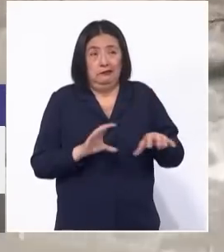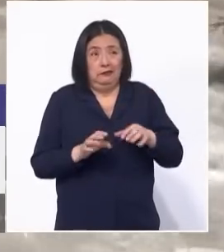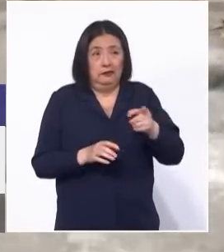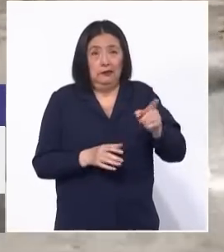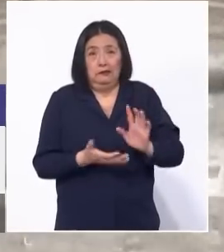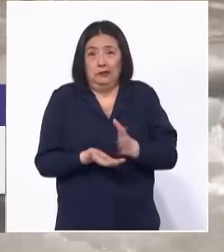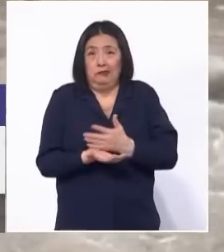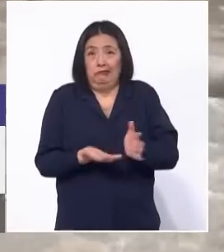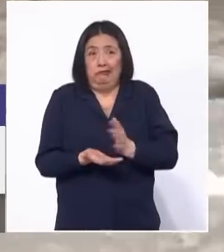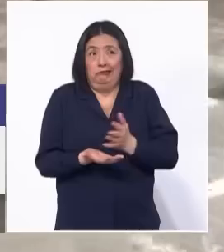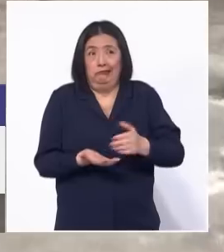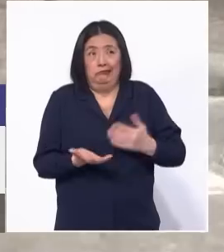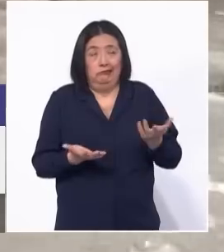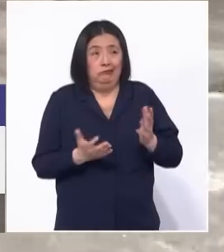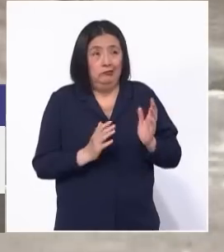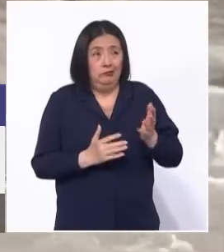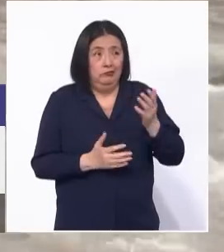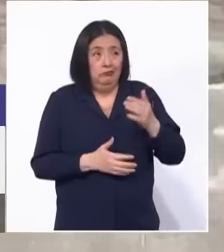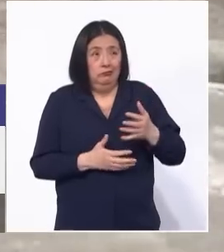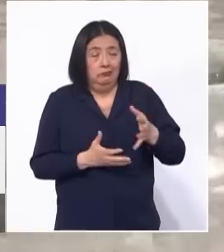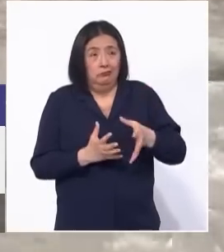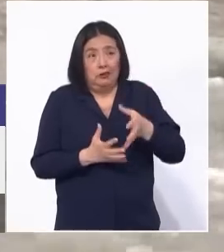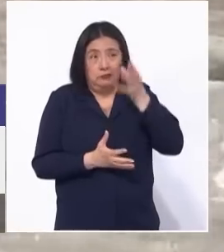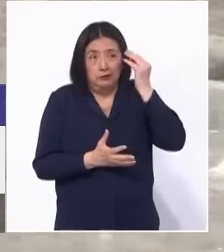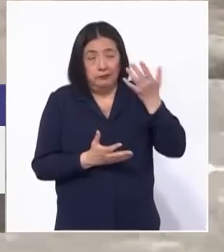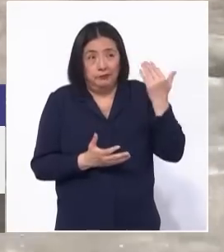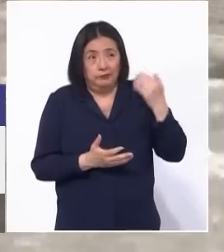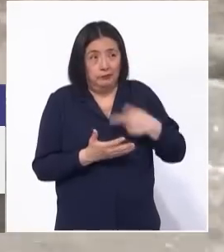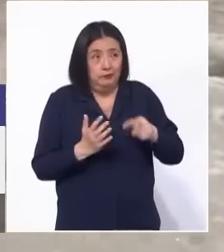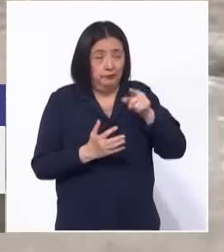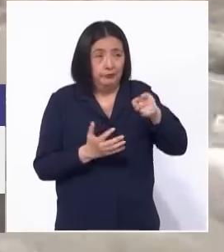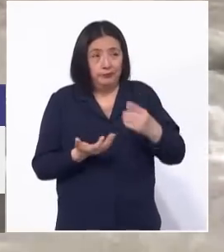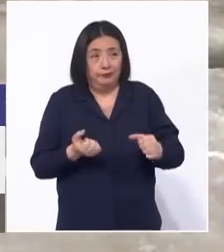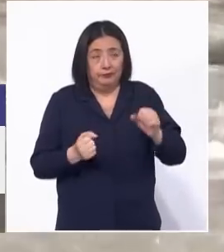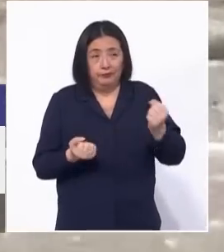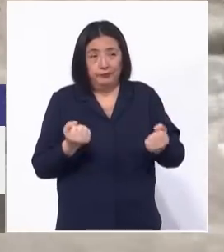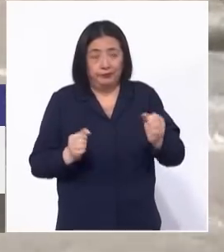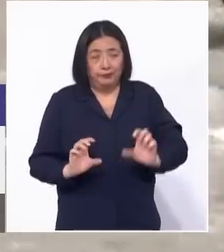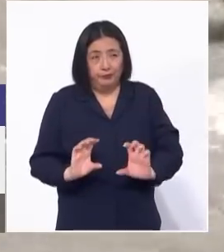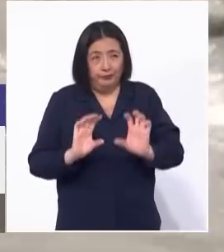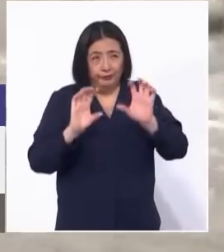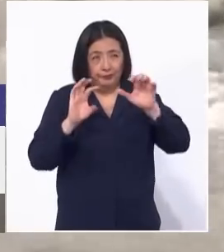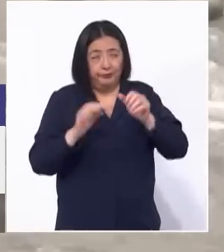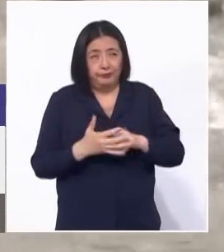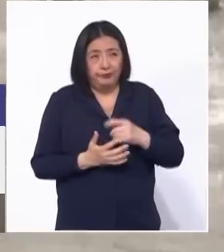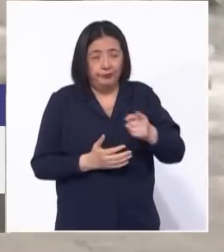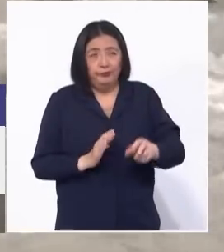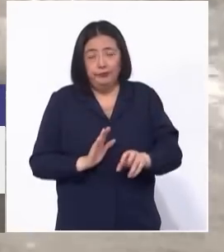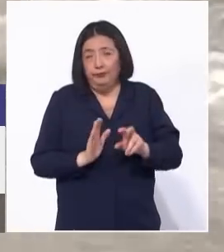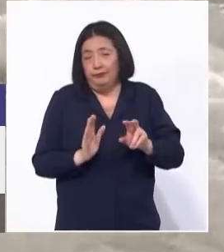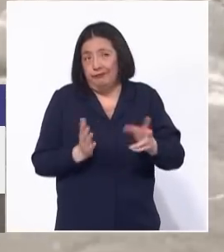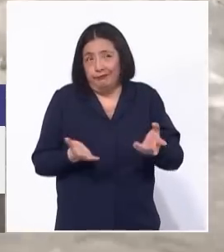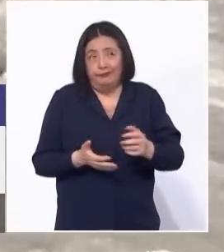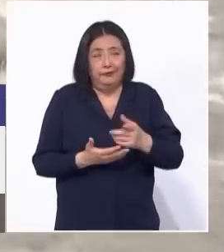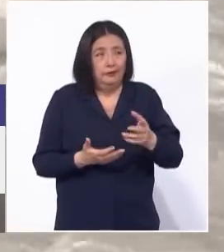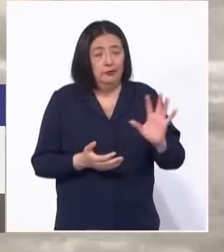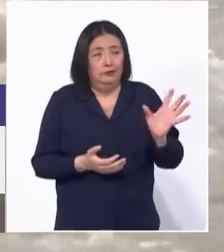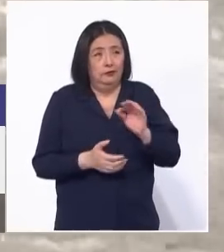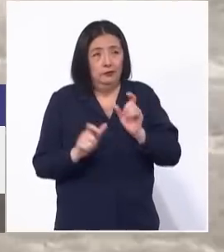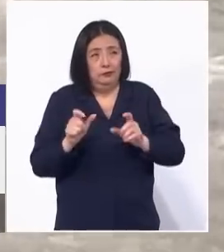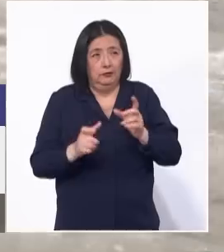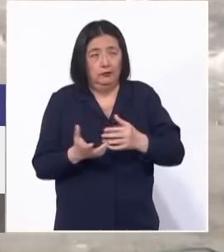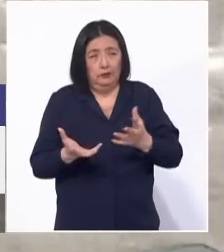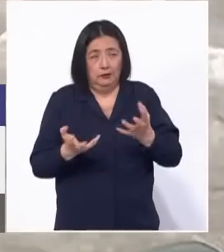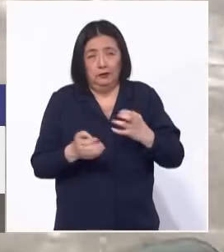sin ningún tipo de preparación. Ahí tendría que estar maquinaria, en realidad, más allá de la buena voluntad que se sabe. Tienen todas esas